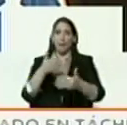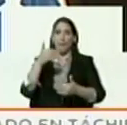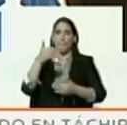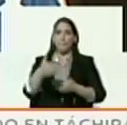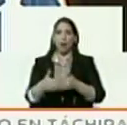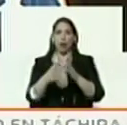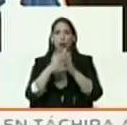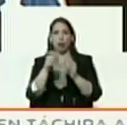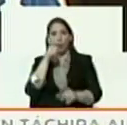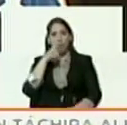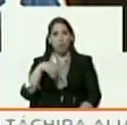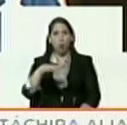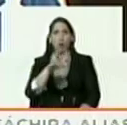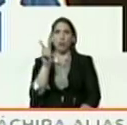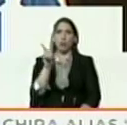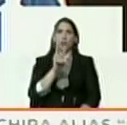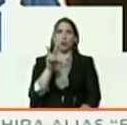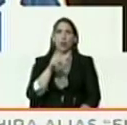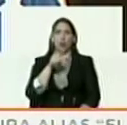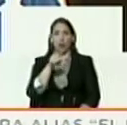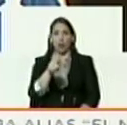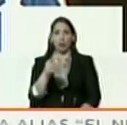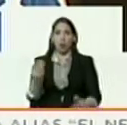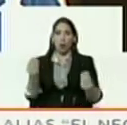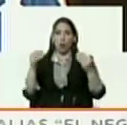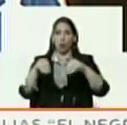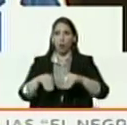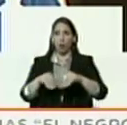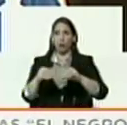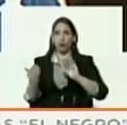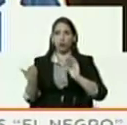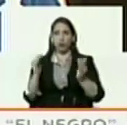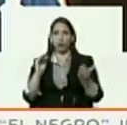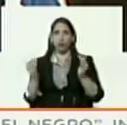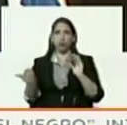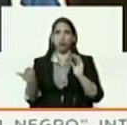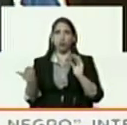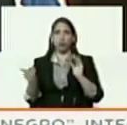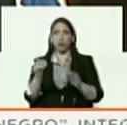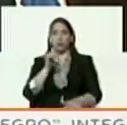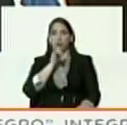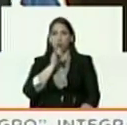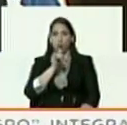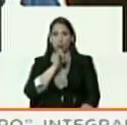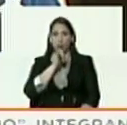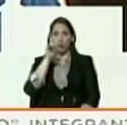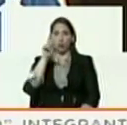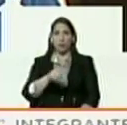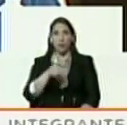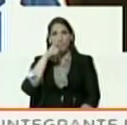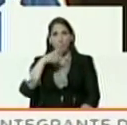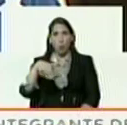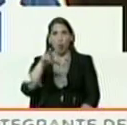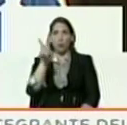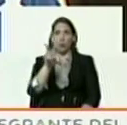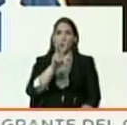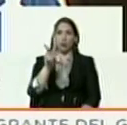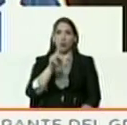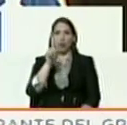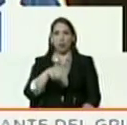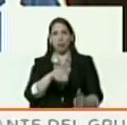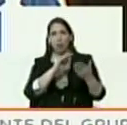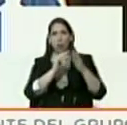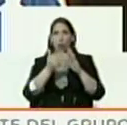el pueblo de Venezuela de estos acuerdos parciales. Informaremos al pueblo de Venezuela y a la